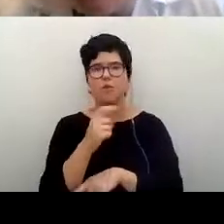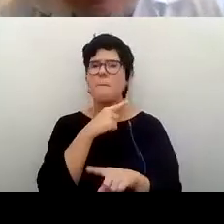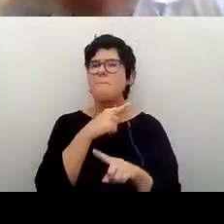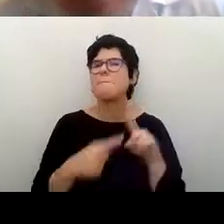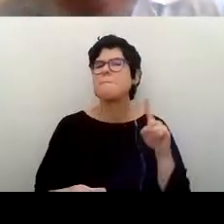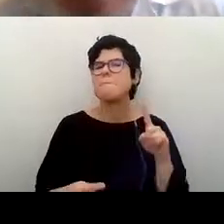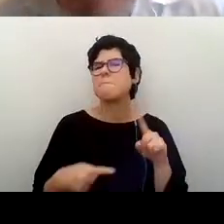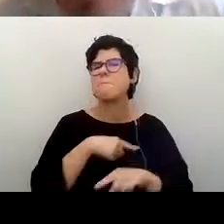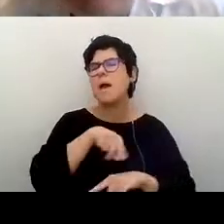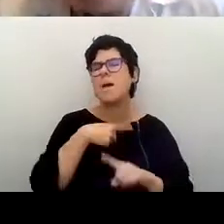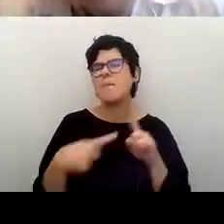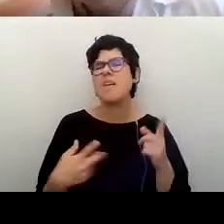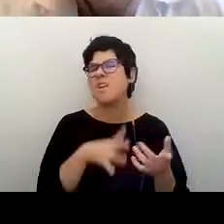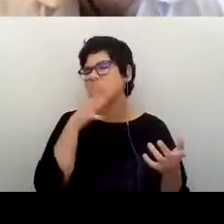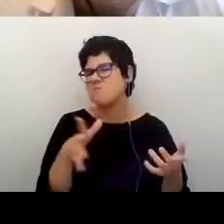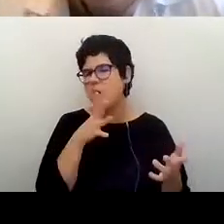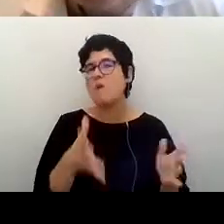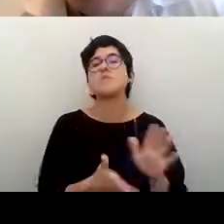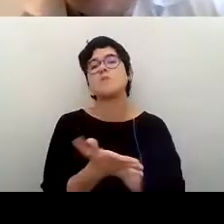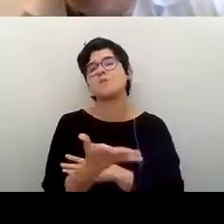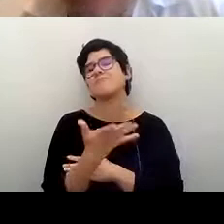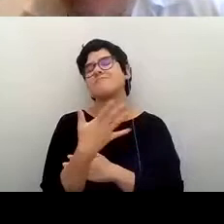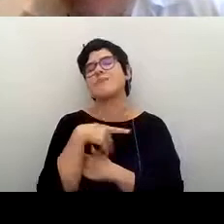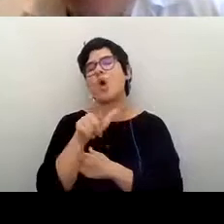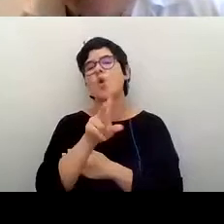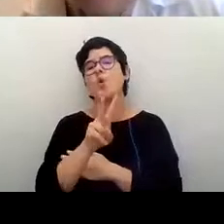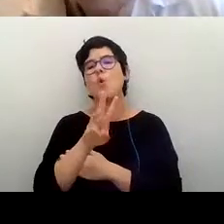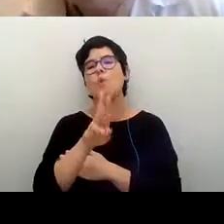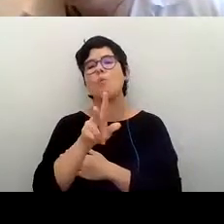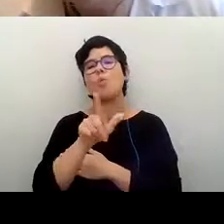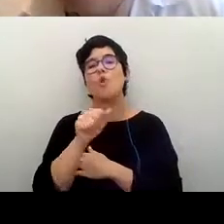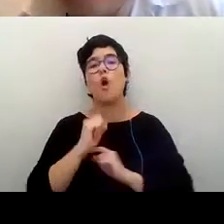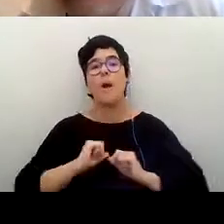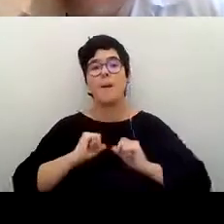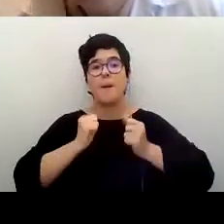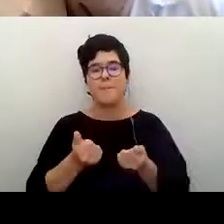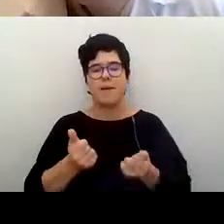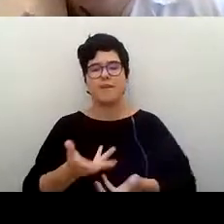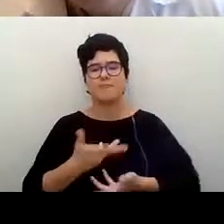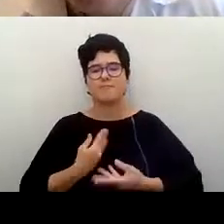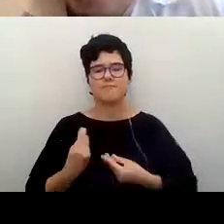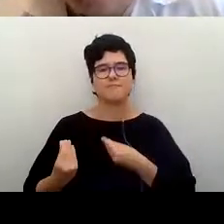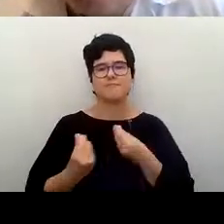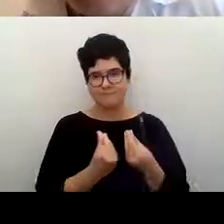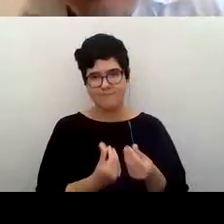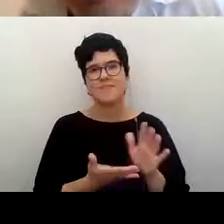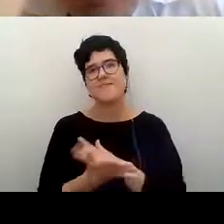media del lúpulo, aproximadamente es lo que tarda el lúpulo en comenzar a hacer efecto. En el caso del azafrán, lo que estamos buscando